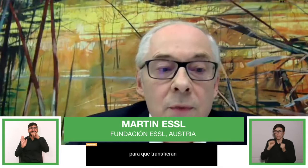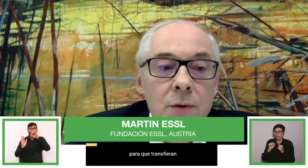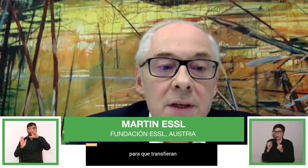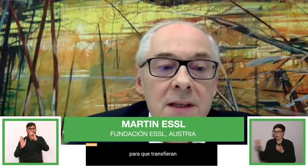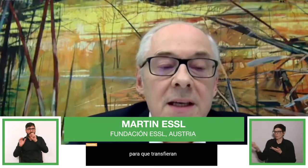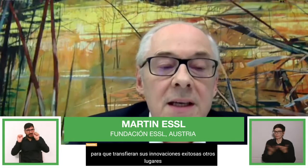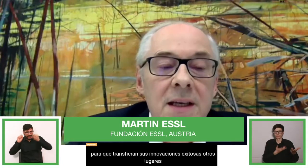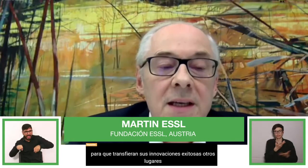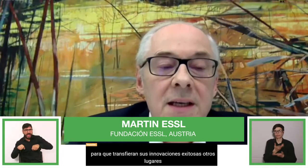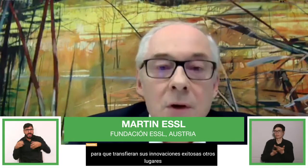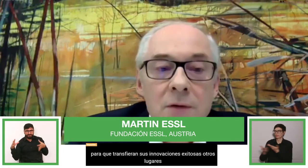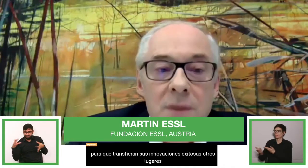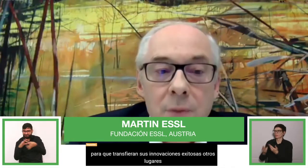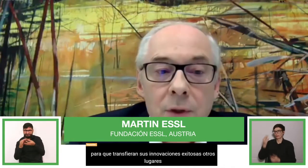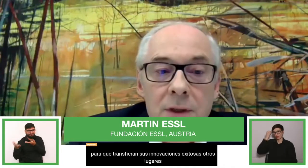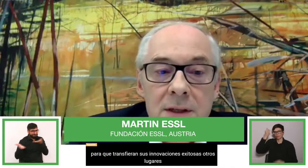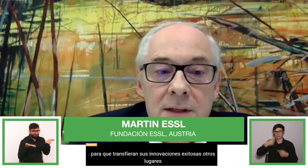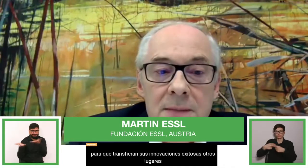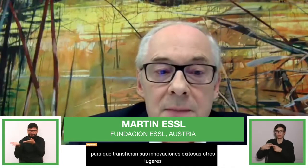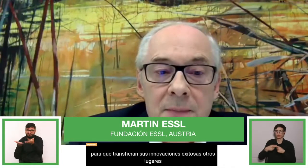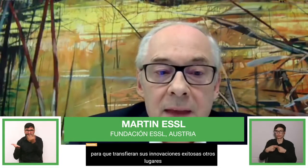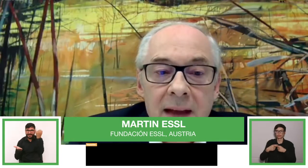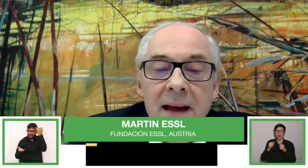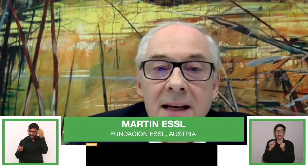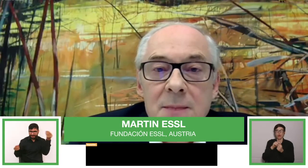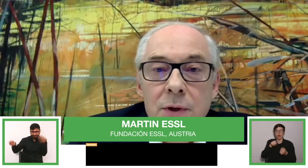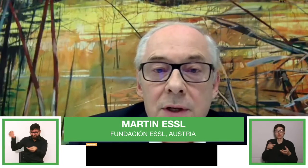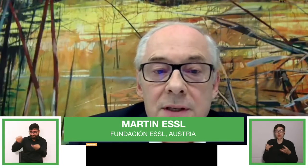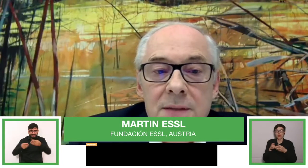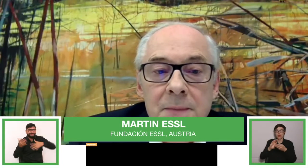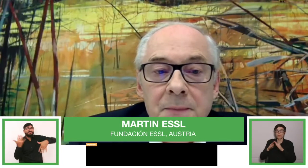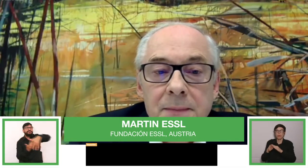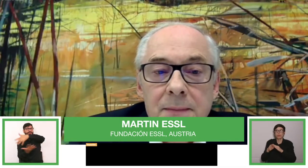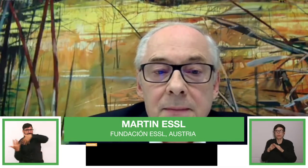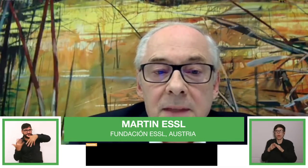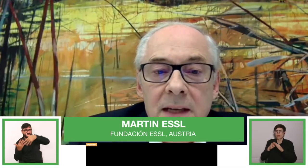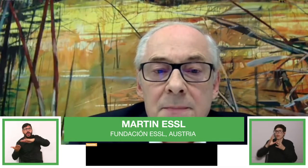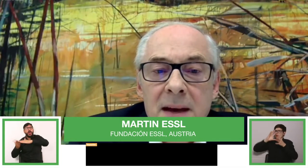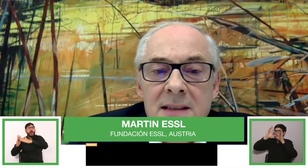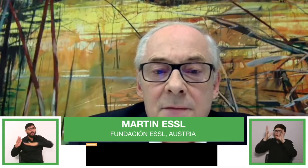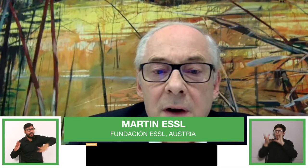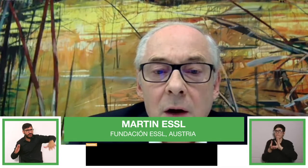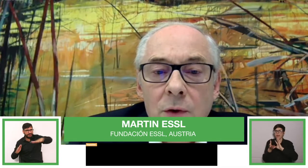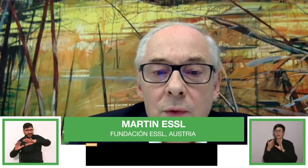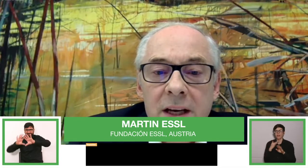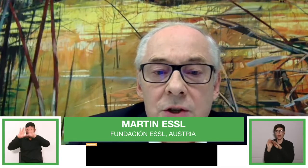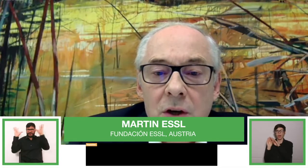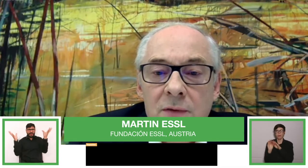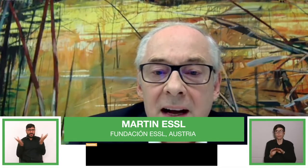innovaciones sociales con su comunidad global de personas que apoyan la iniciativa y